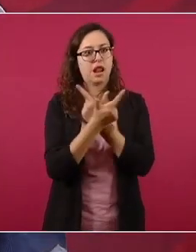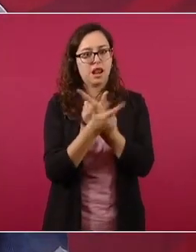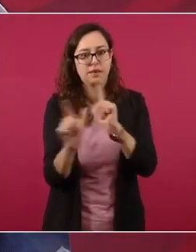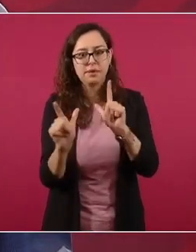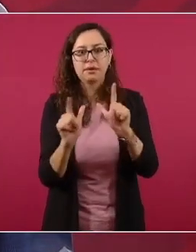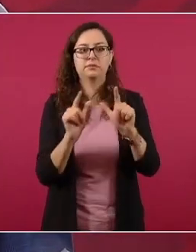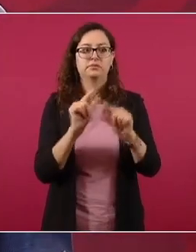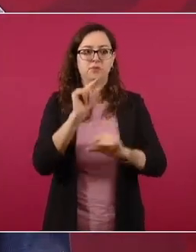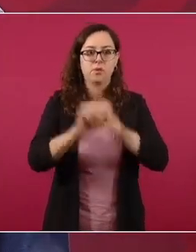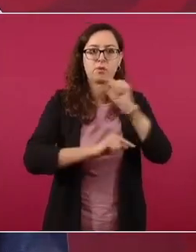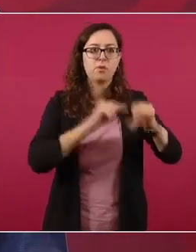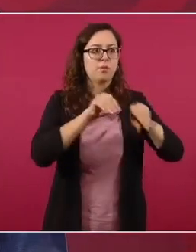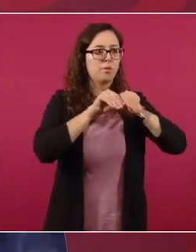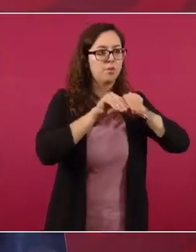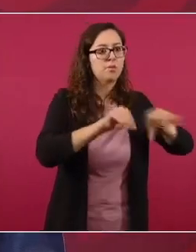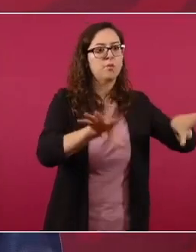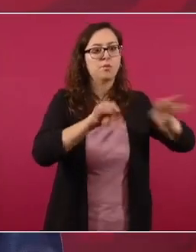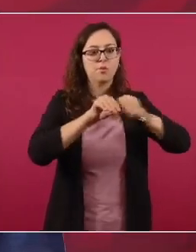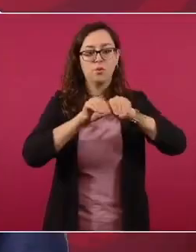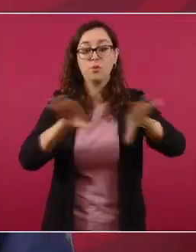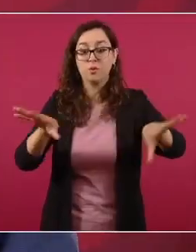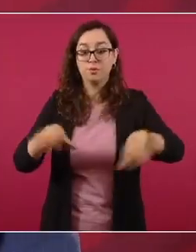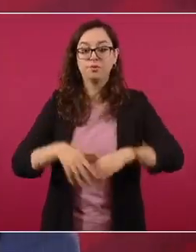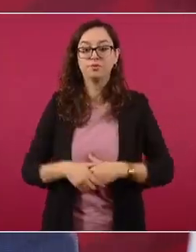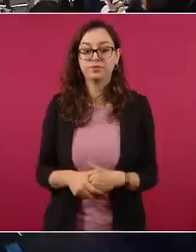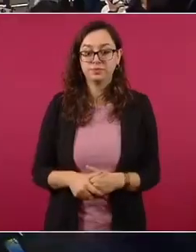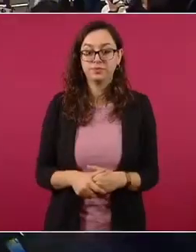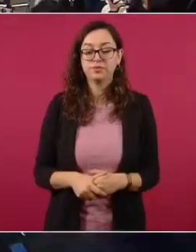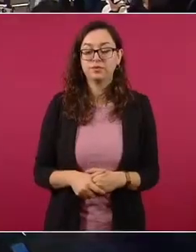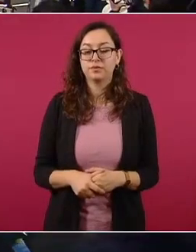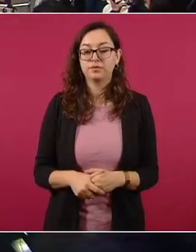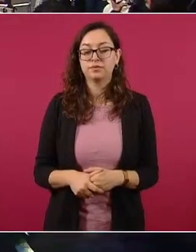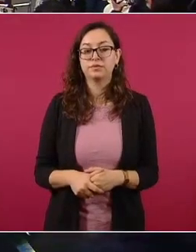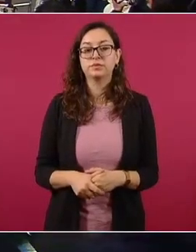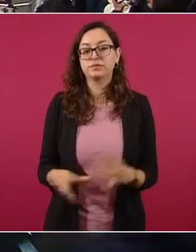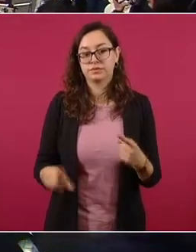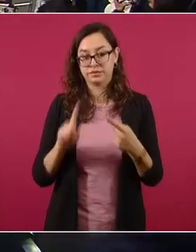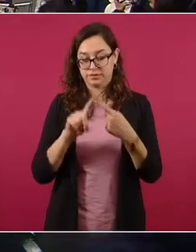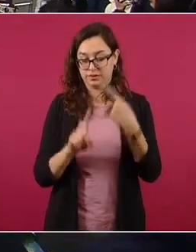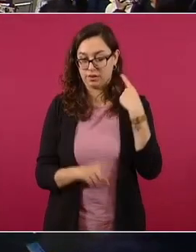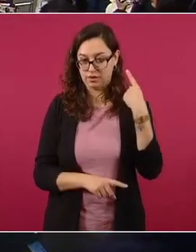1997. Esto para los jóvenes. Bueno, ¿qué otra cosa estamos proponiendo?